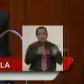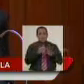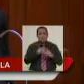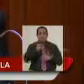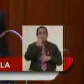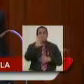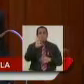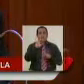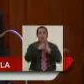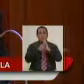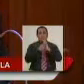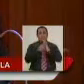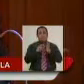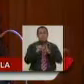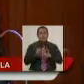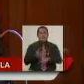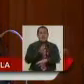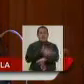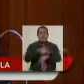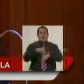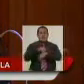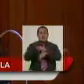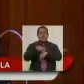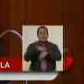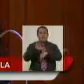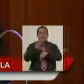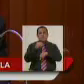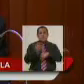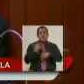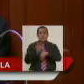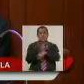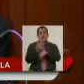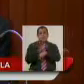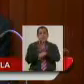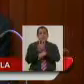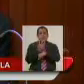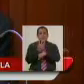50 minutos en lo que antes tomaba aproximadamente 4 horas.